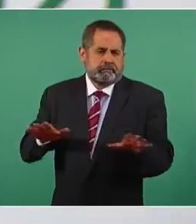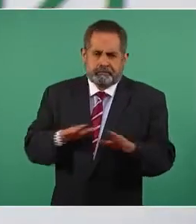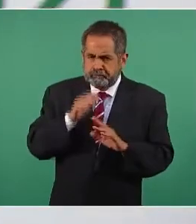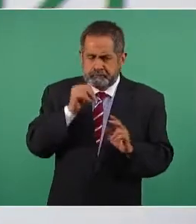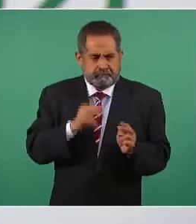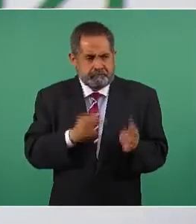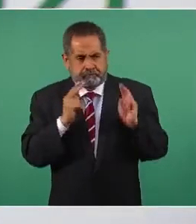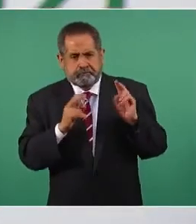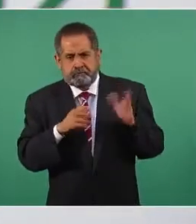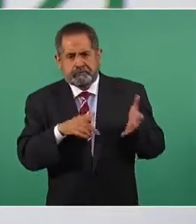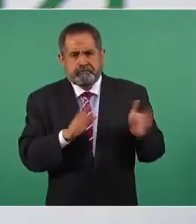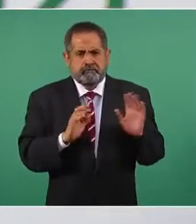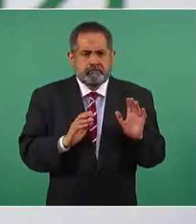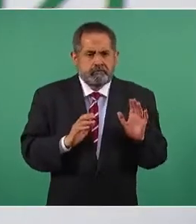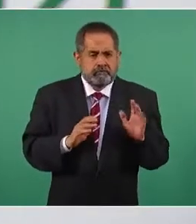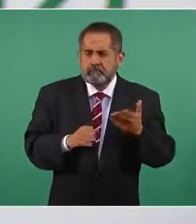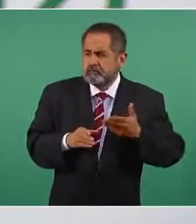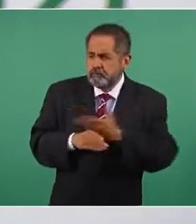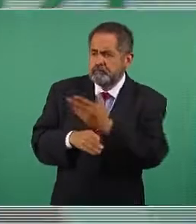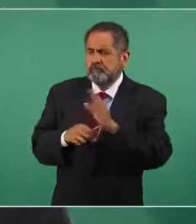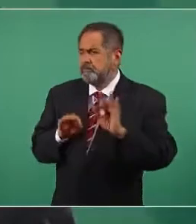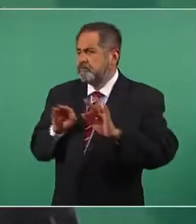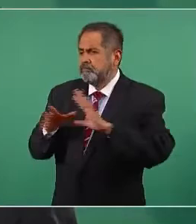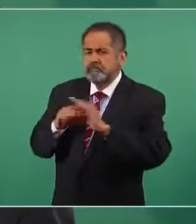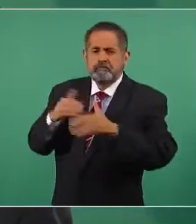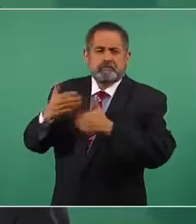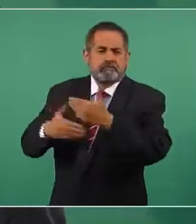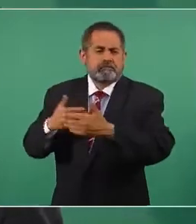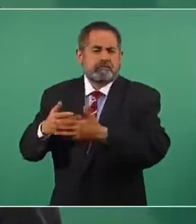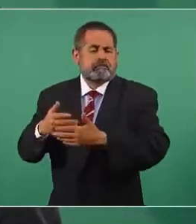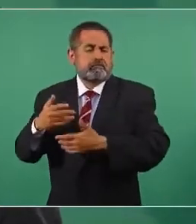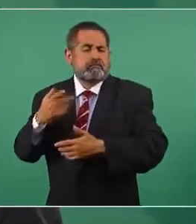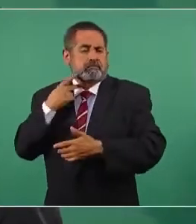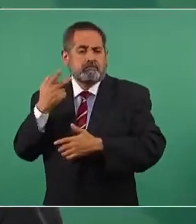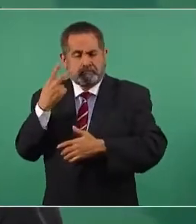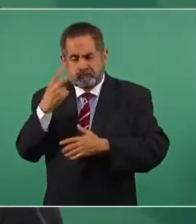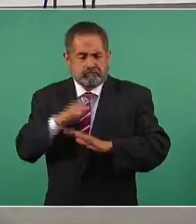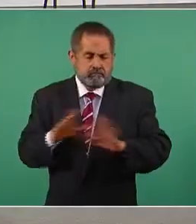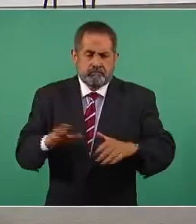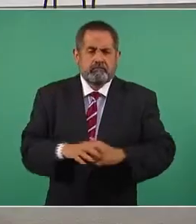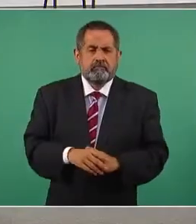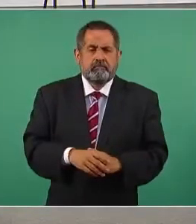o participar o influenciar el proceso político en México.